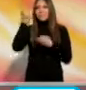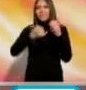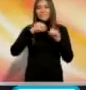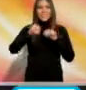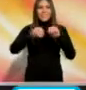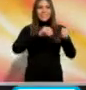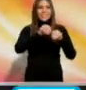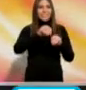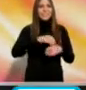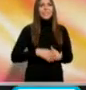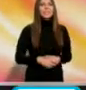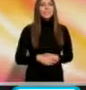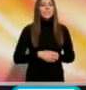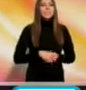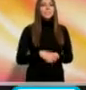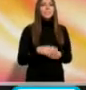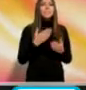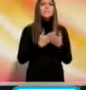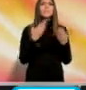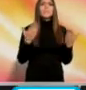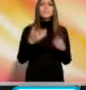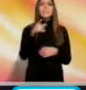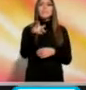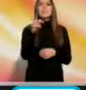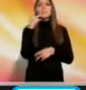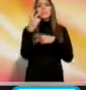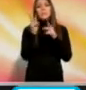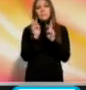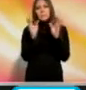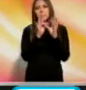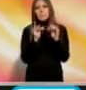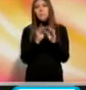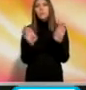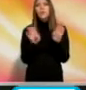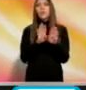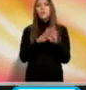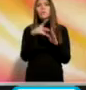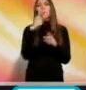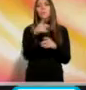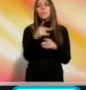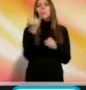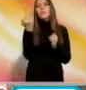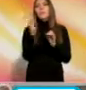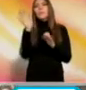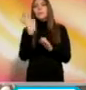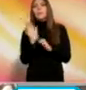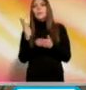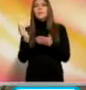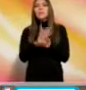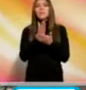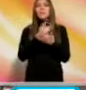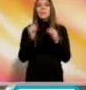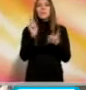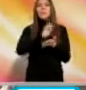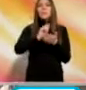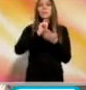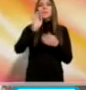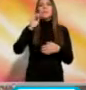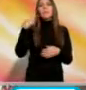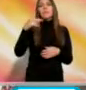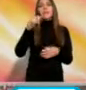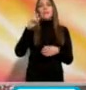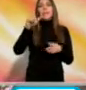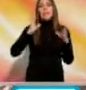a platicar o no nos vayas a decir que esto es como la fábula del traje nuevo del rey. No. Sí Esto- son